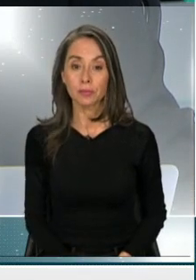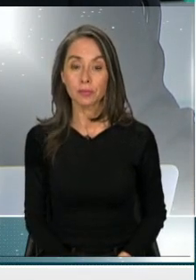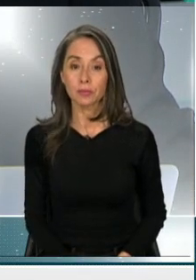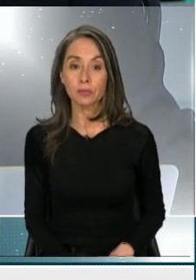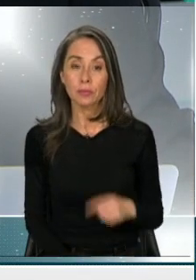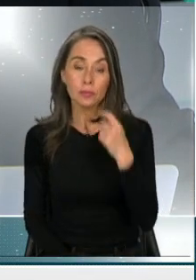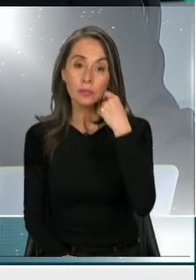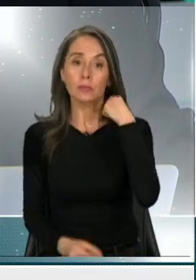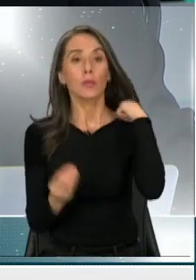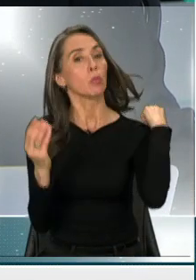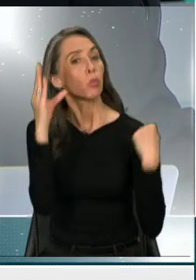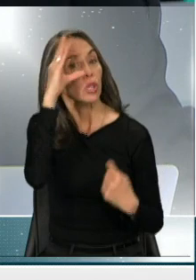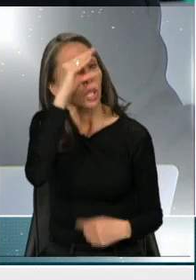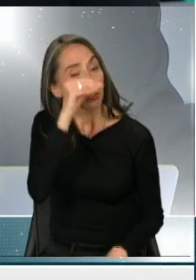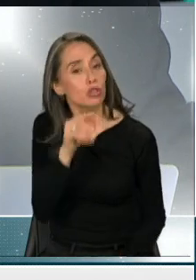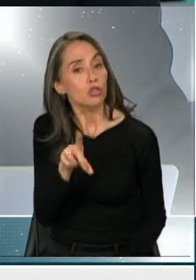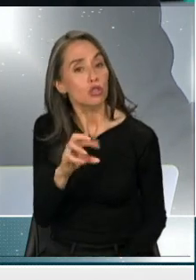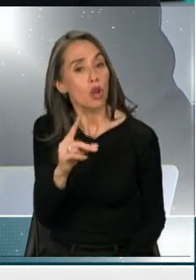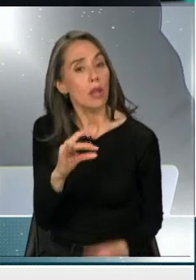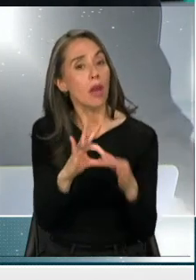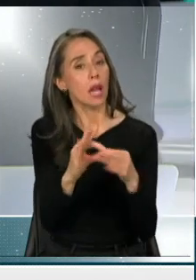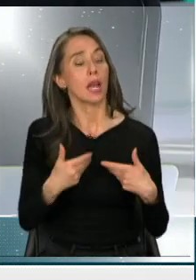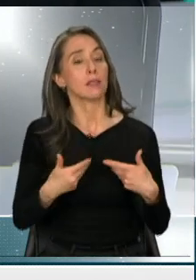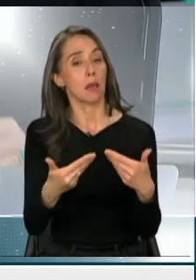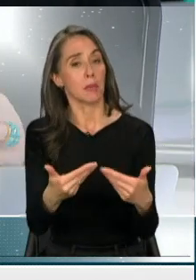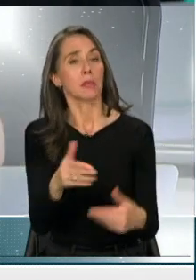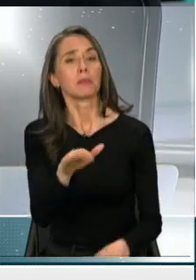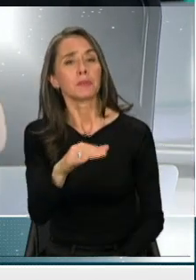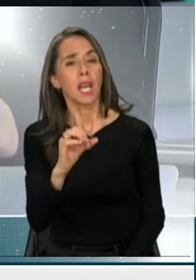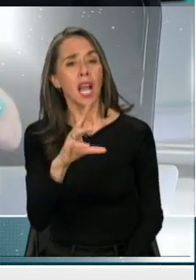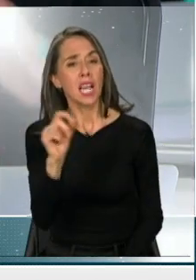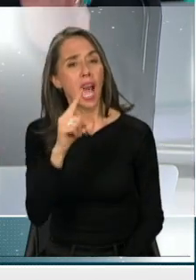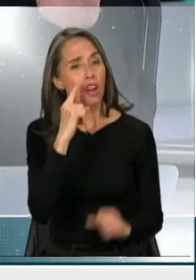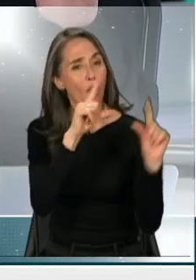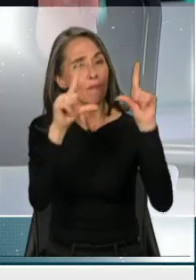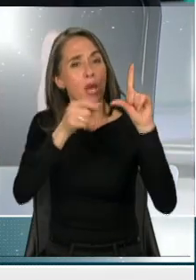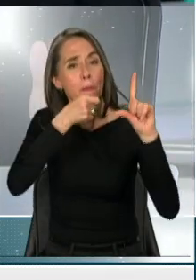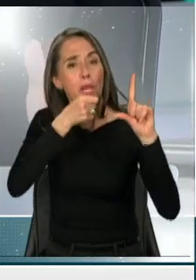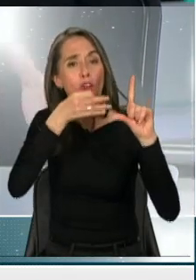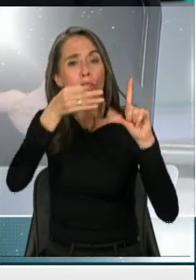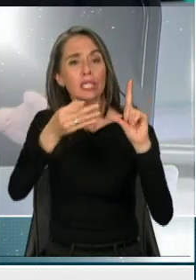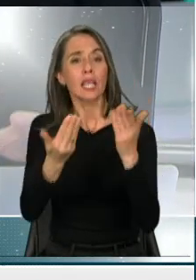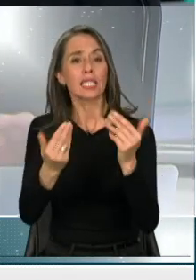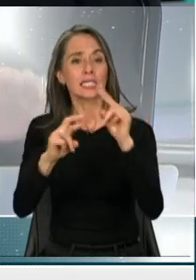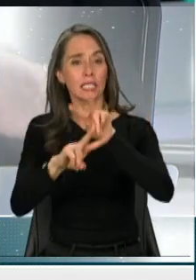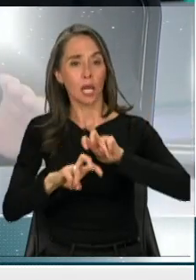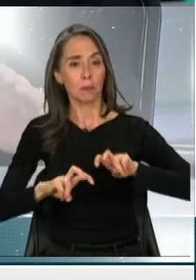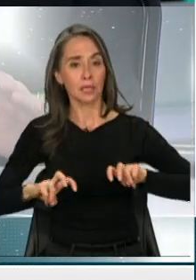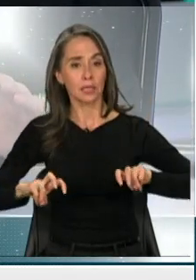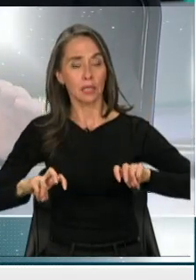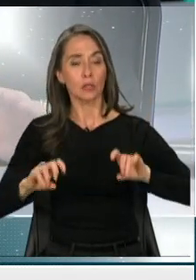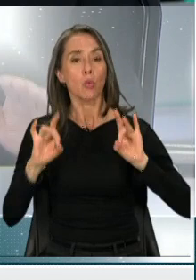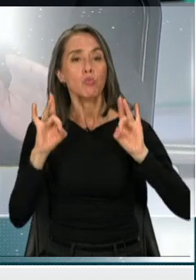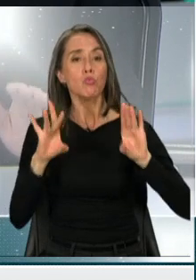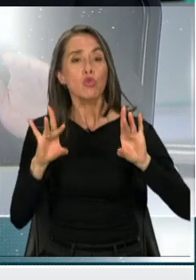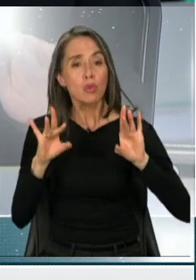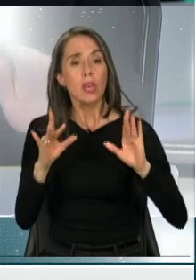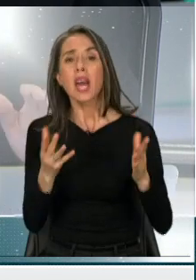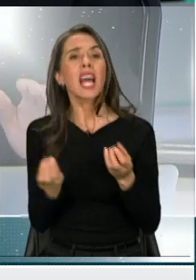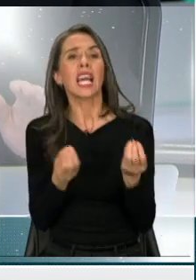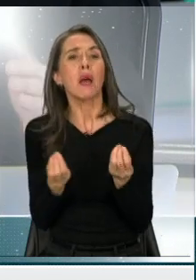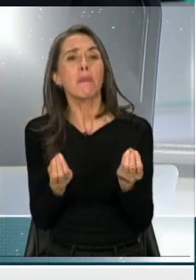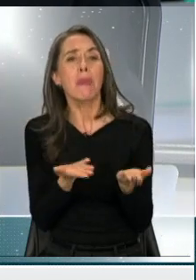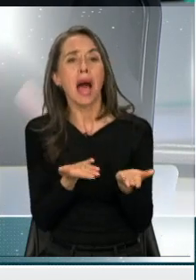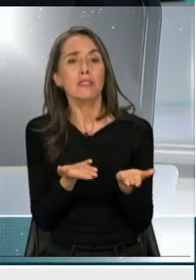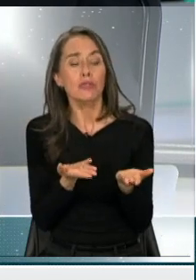buenas noches soy da gracias por invitación carlos se decía la nota claramente aquí era necesario una investigación para establecer entonces qué fue lo